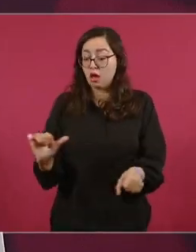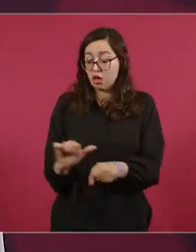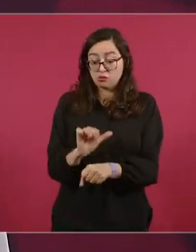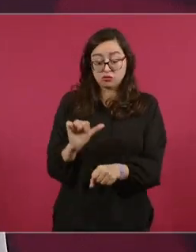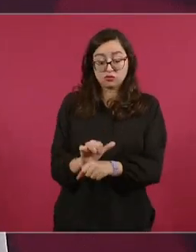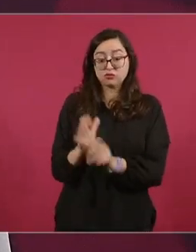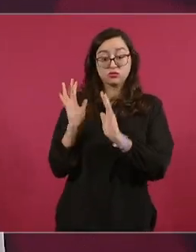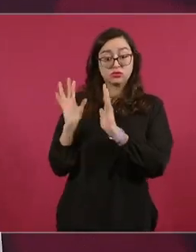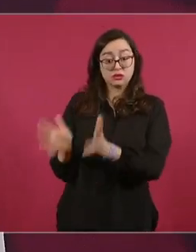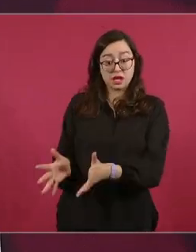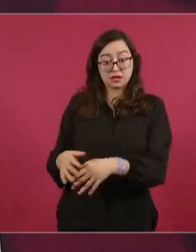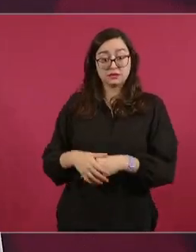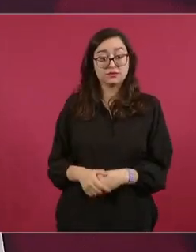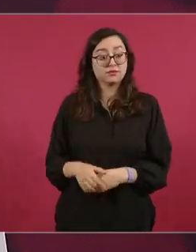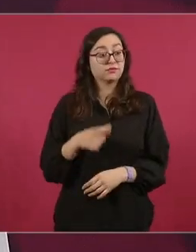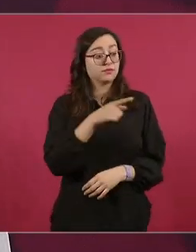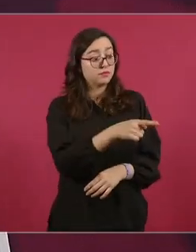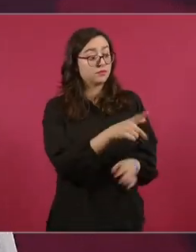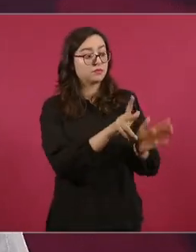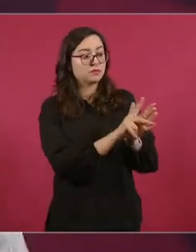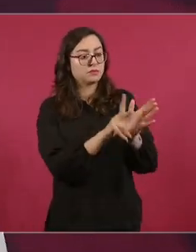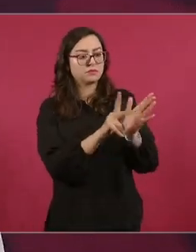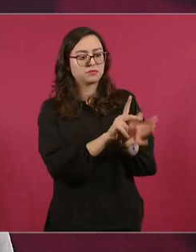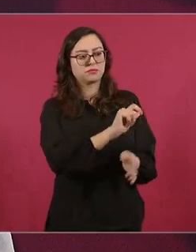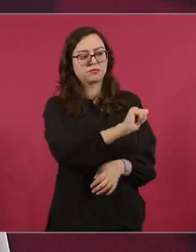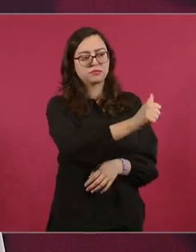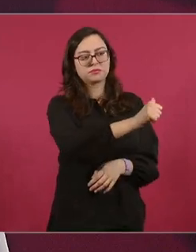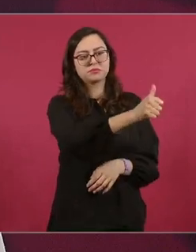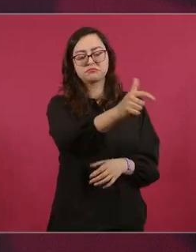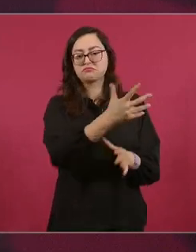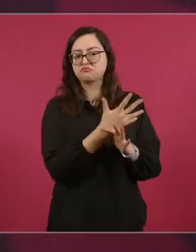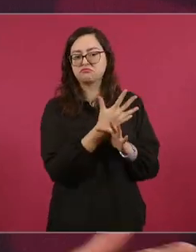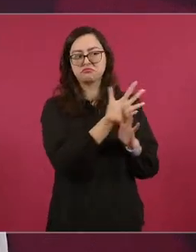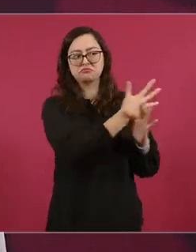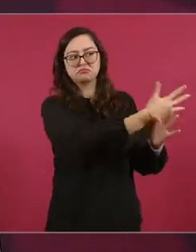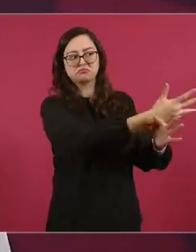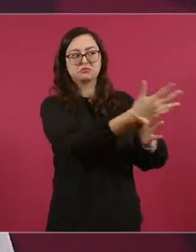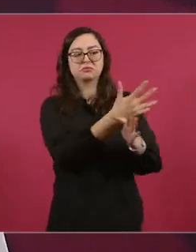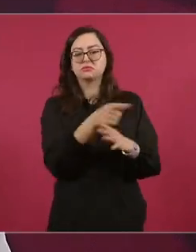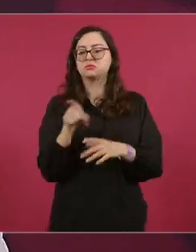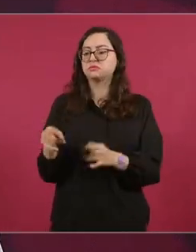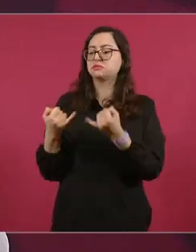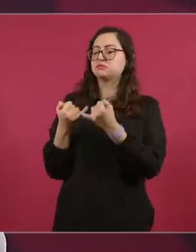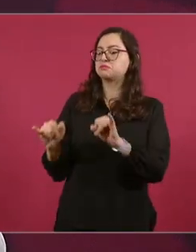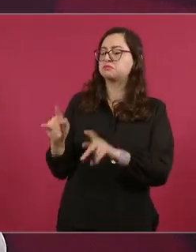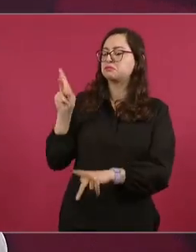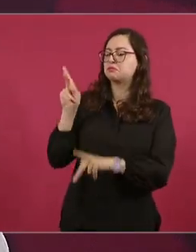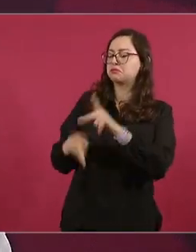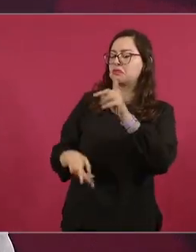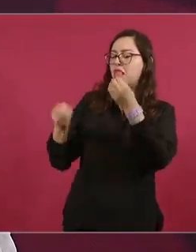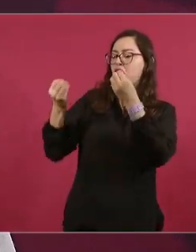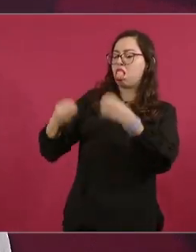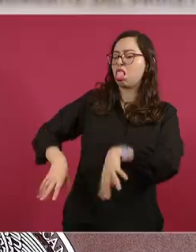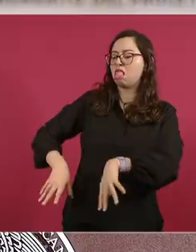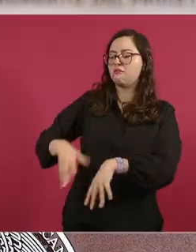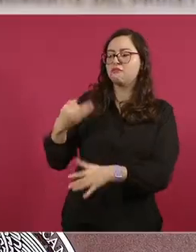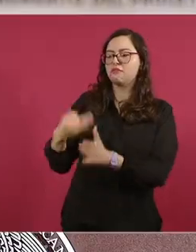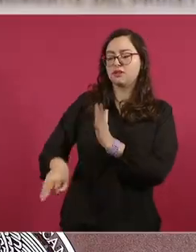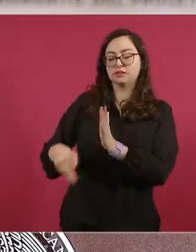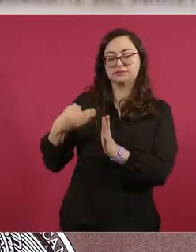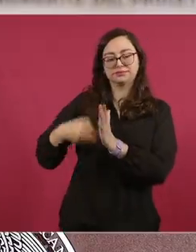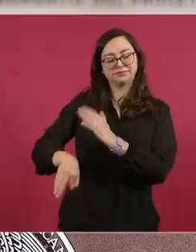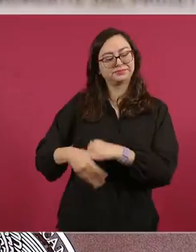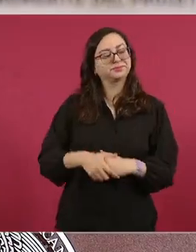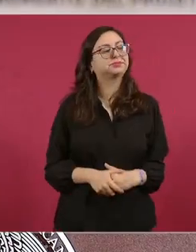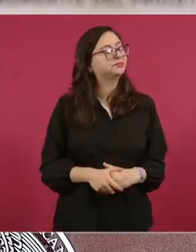día el Universal y otros medios publicaron como nota que AMLO inaugura carretera inconclusa en Oaxaca. Aquí